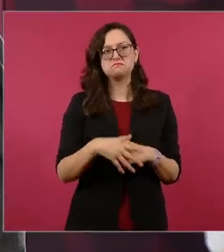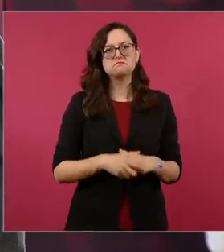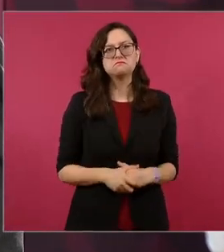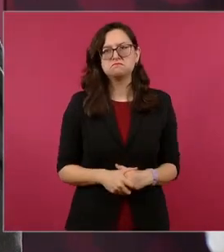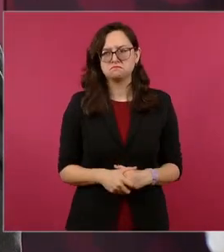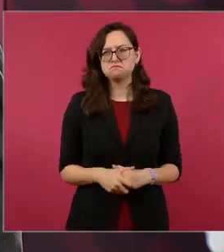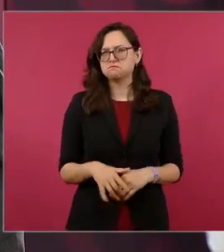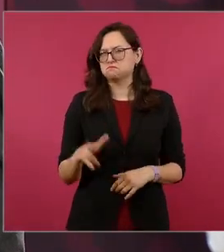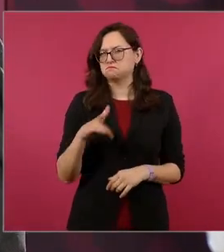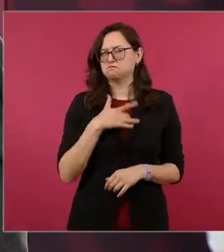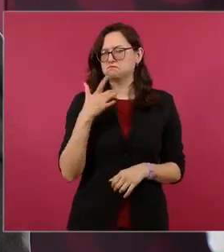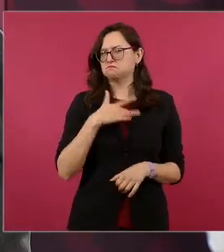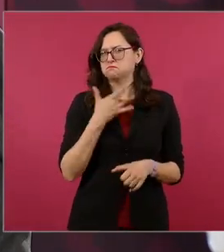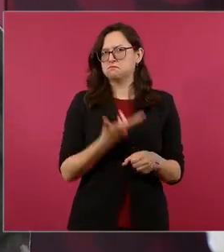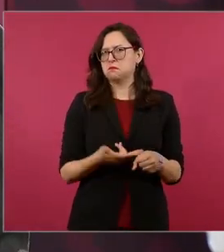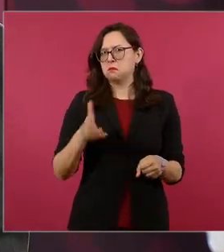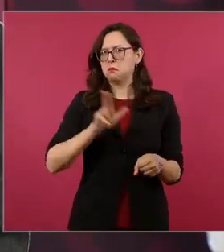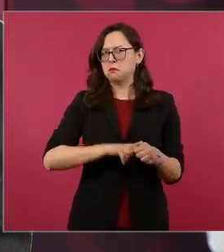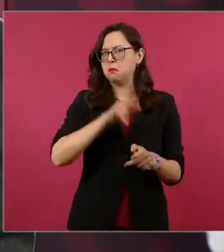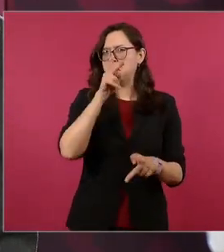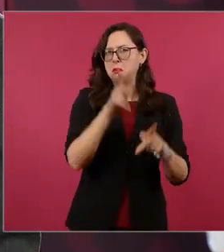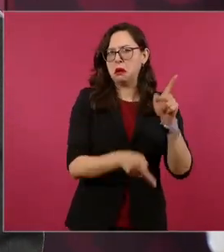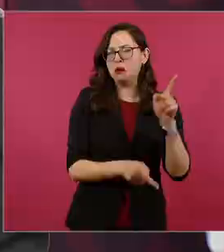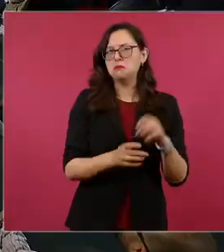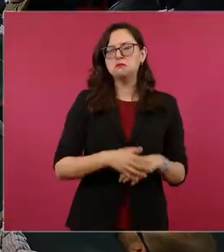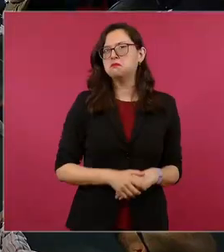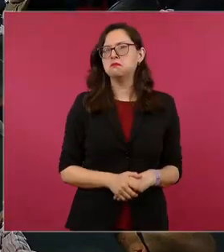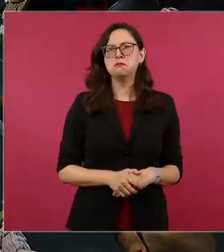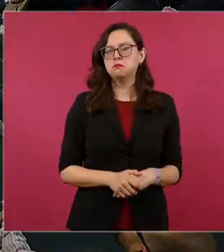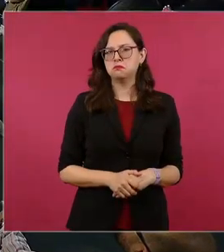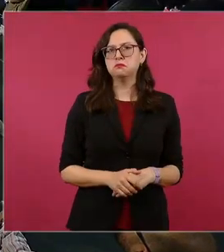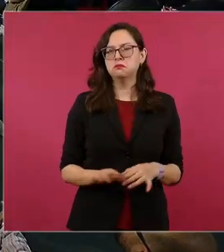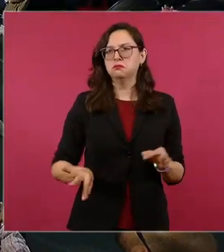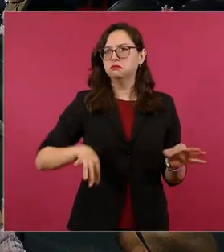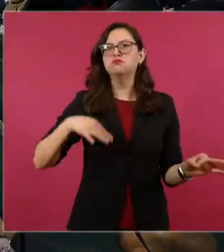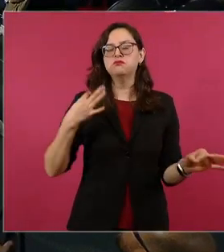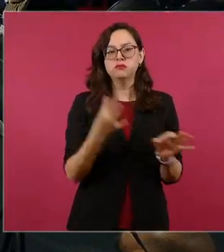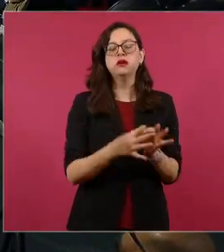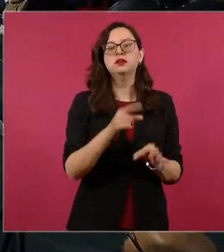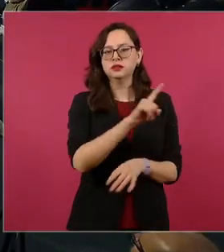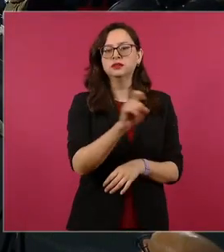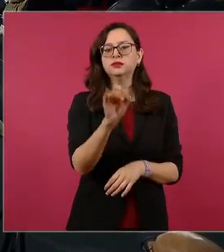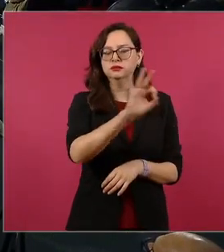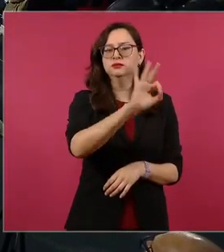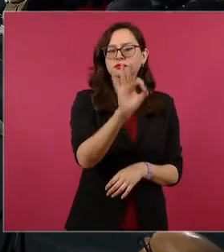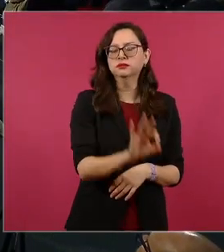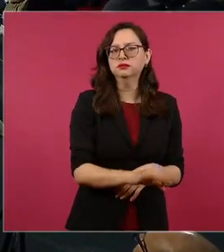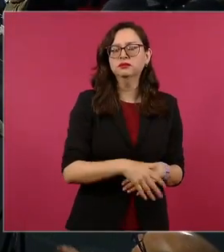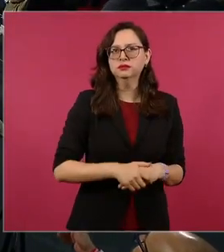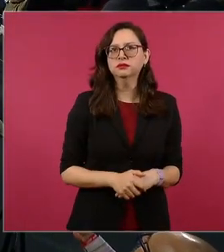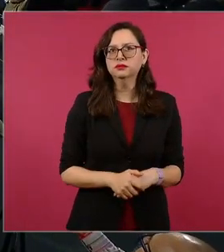obras en proceso, en salud. En materia